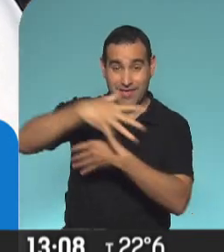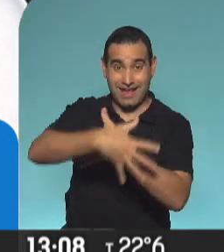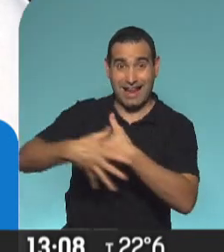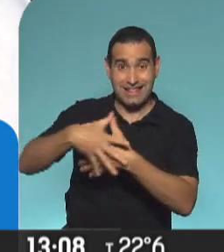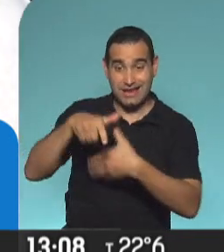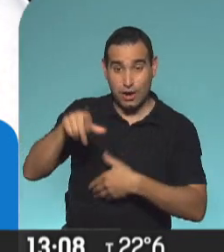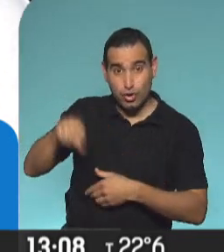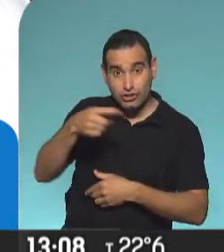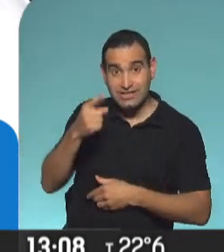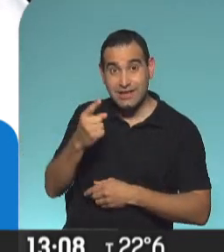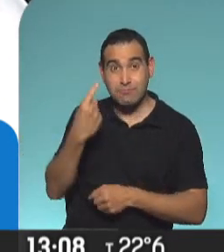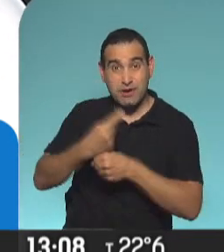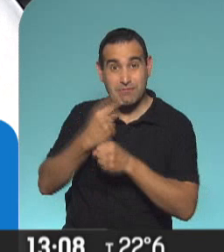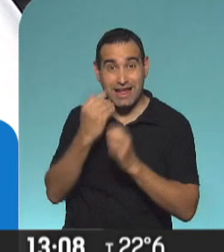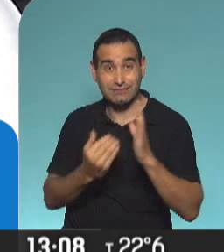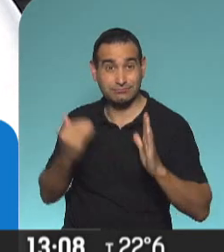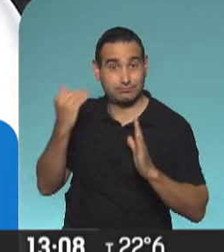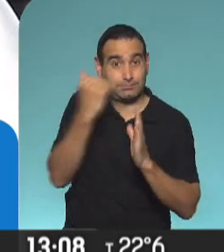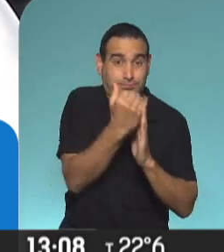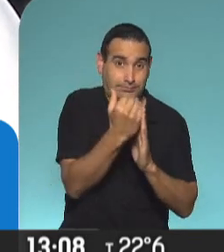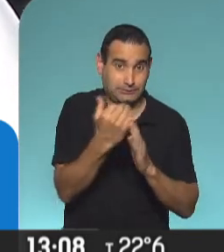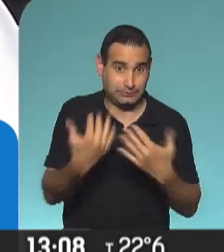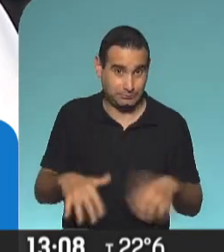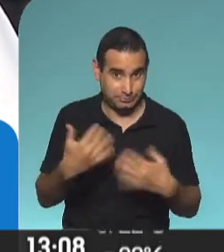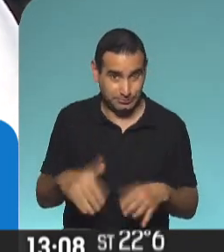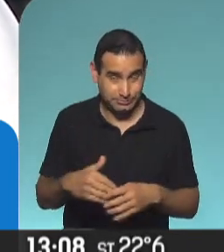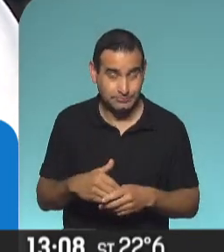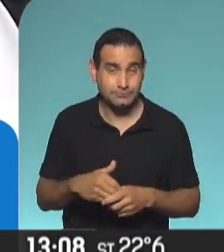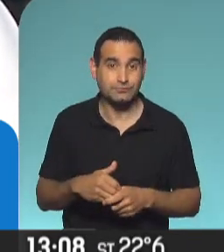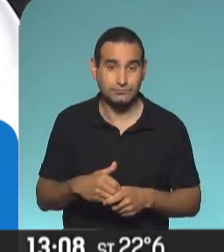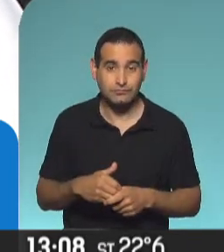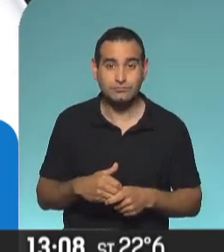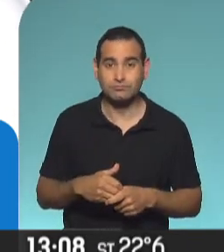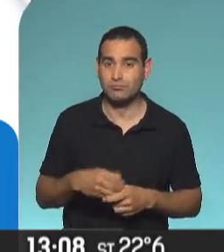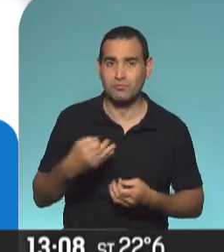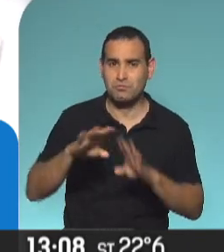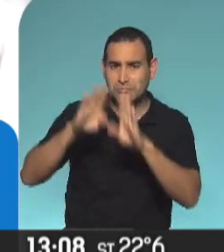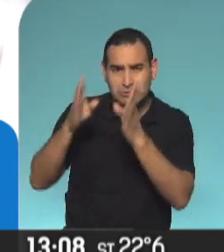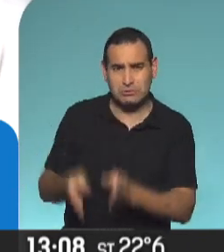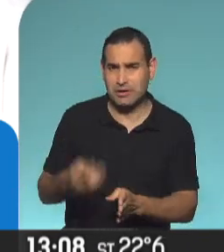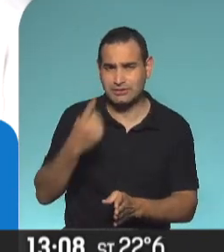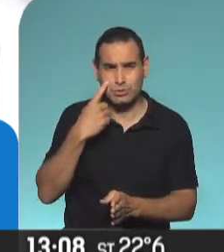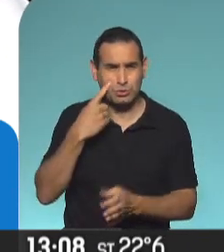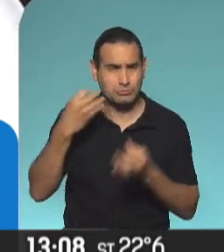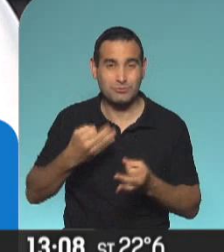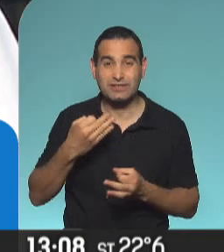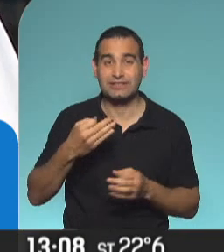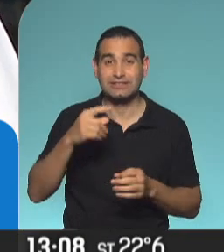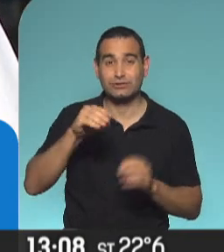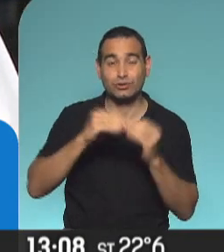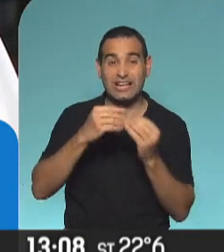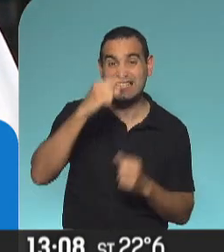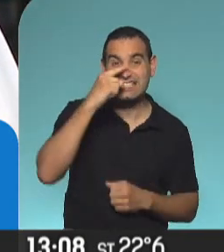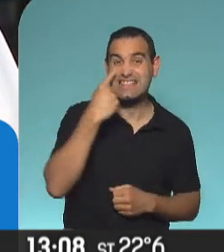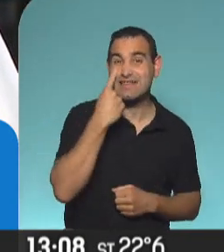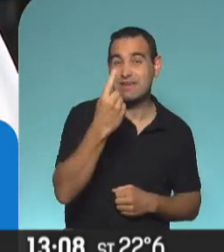Latina y segundo, si incluimos a las privadas y a las universidades, y un muy buen lugar entre las 7.000